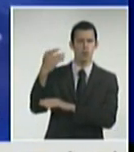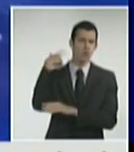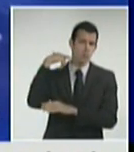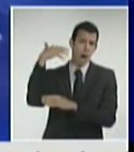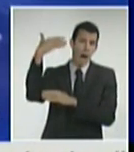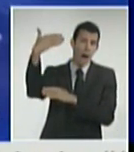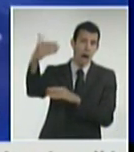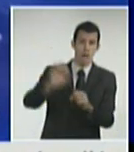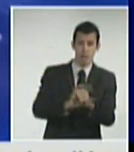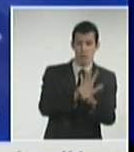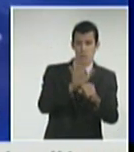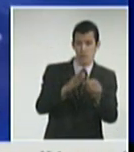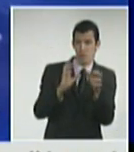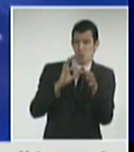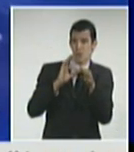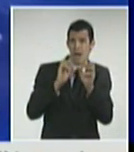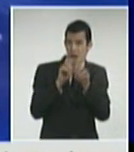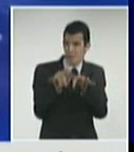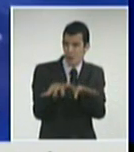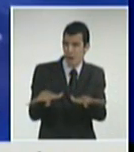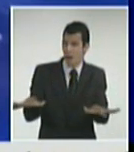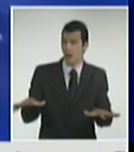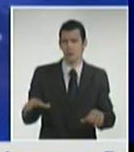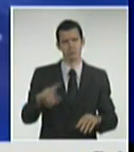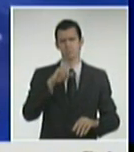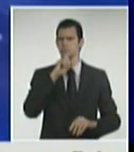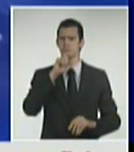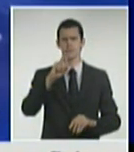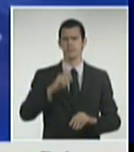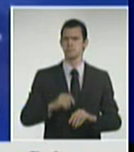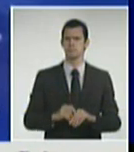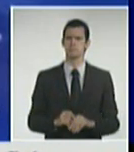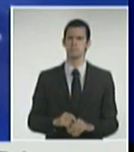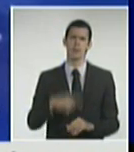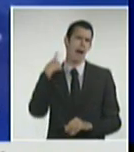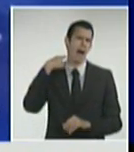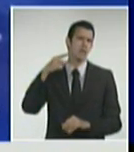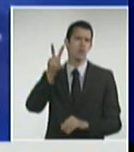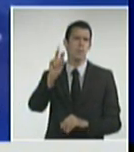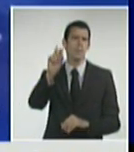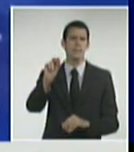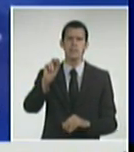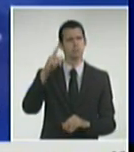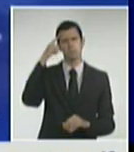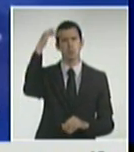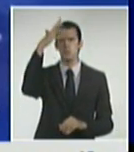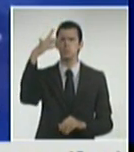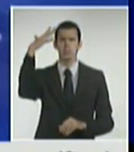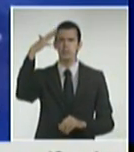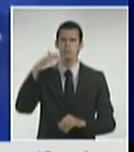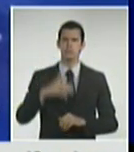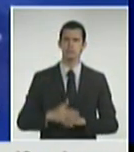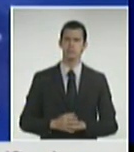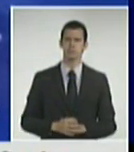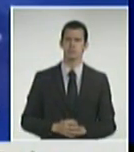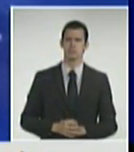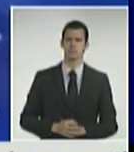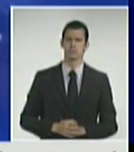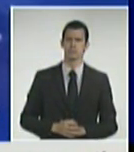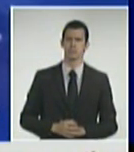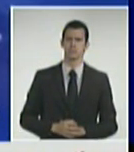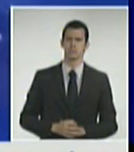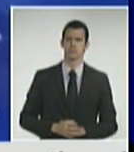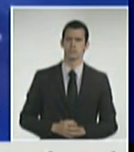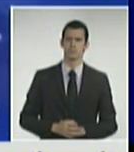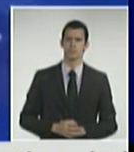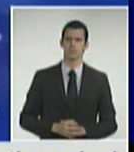iba a tener una repercusión tan grande en la población cubana, y digo, en la población del mundo, y no solo en la población y